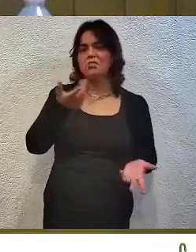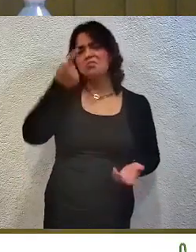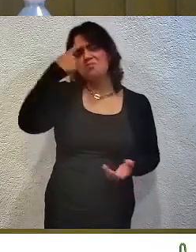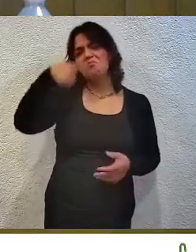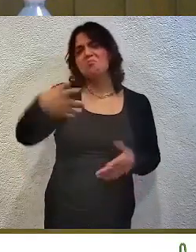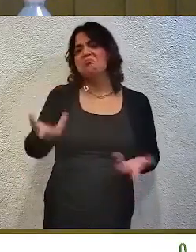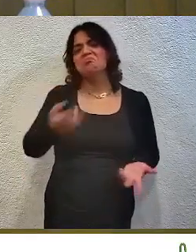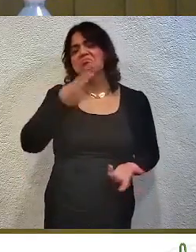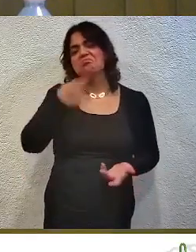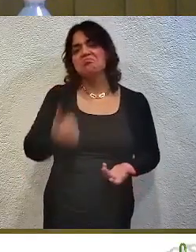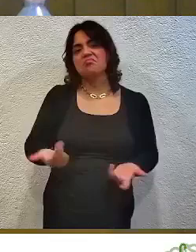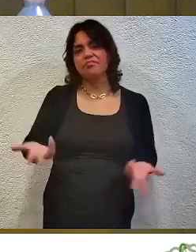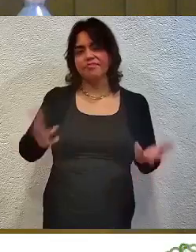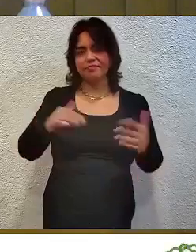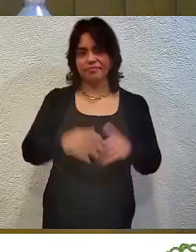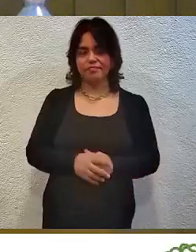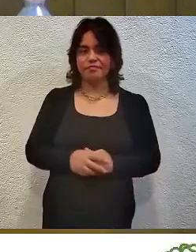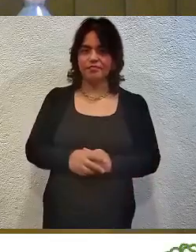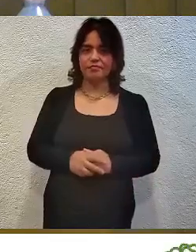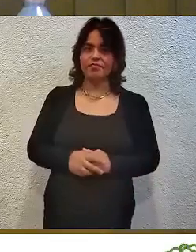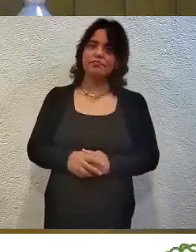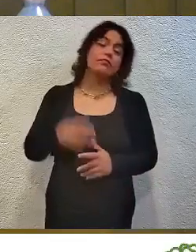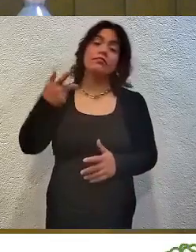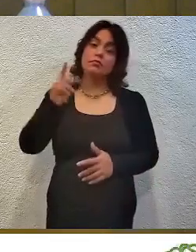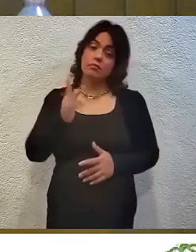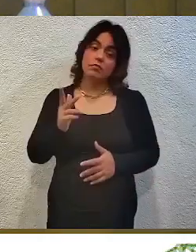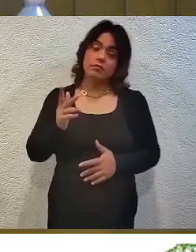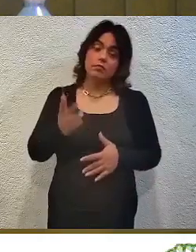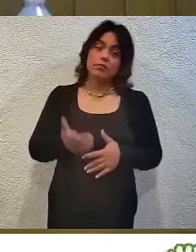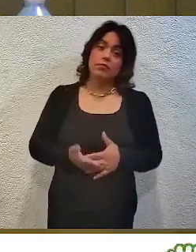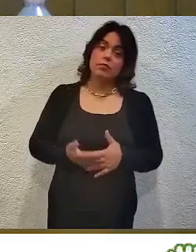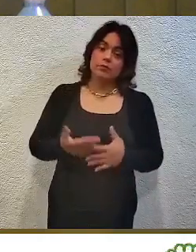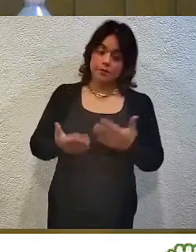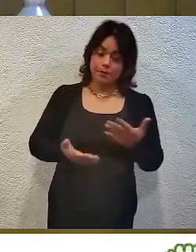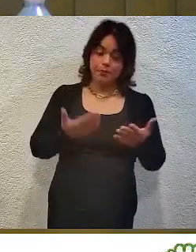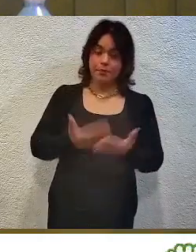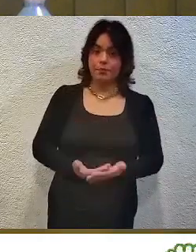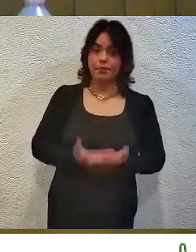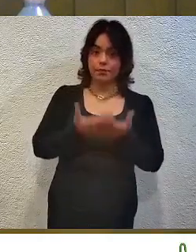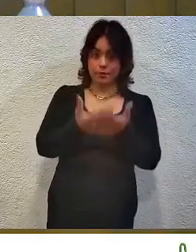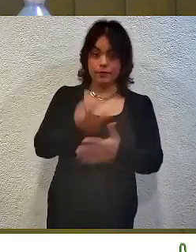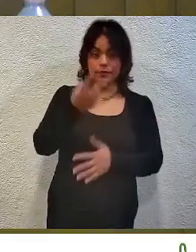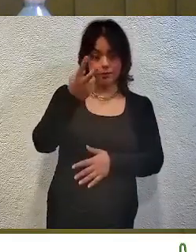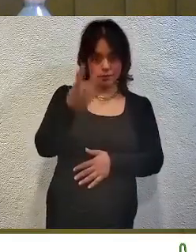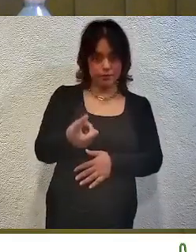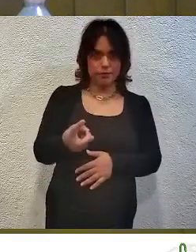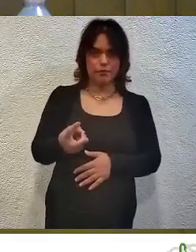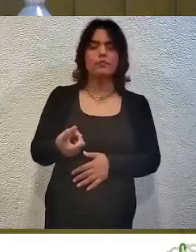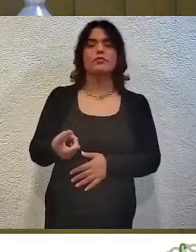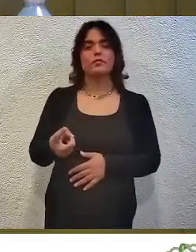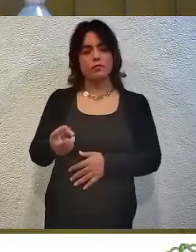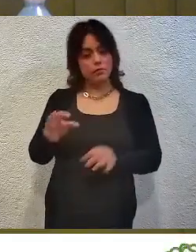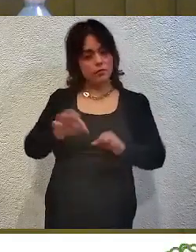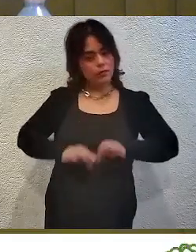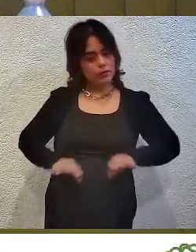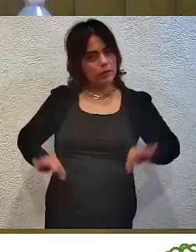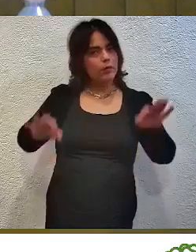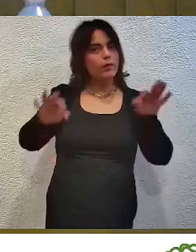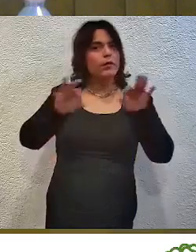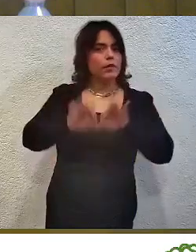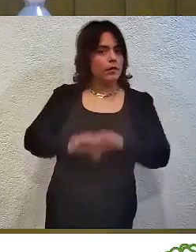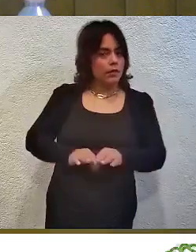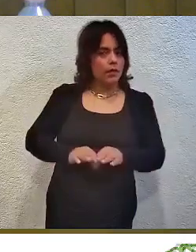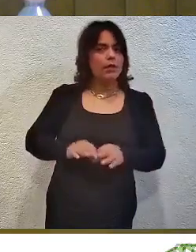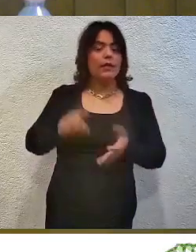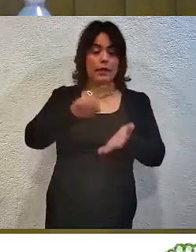que la presentación del proyecto se me hace justo, se me hace conforme a